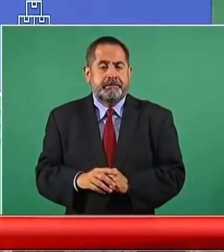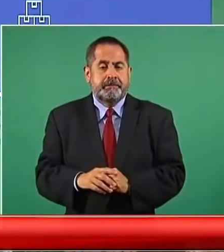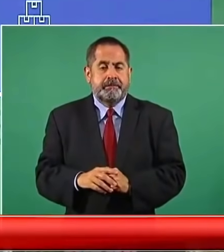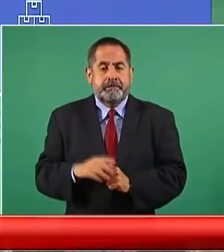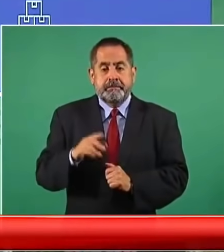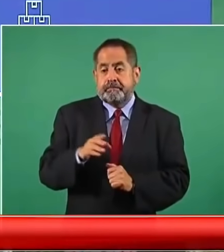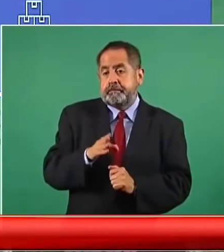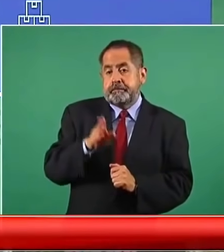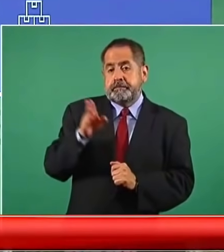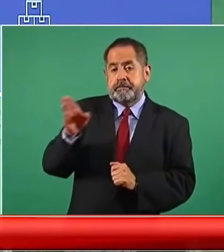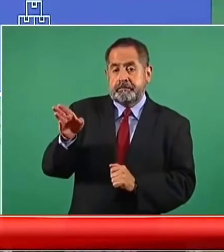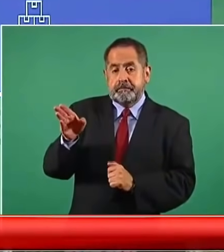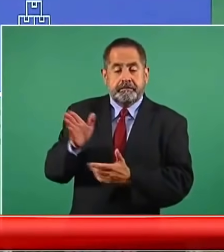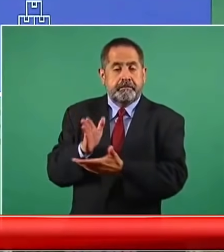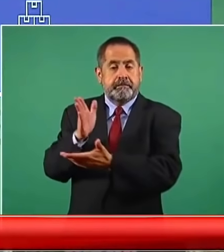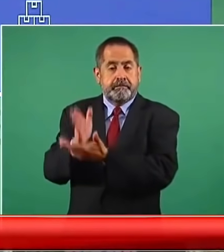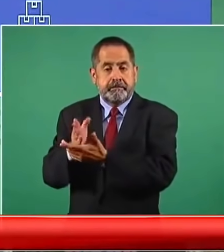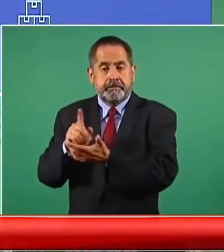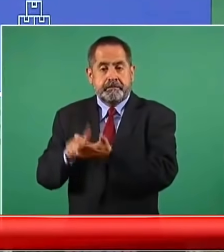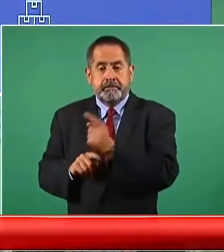Luego, esta parada,